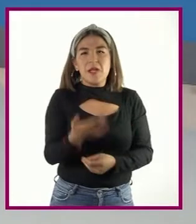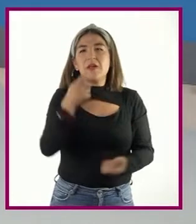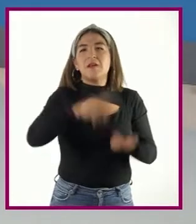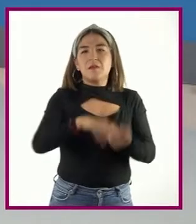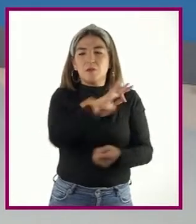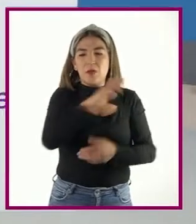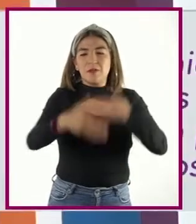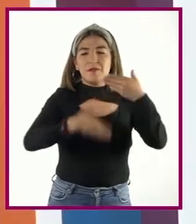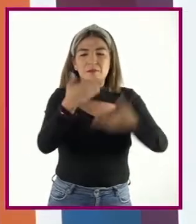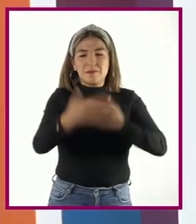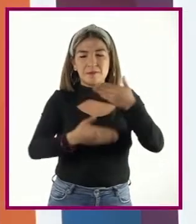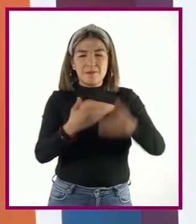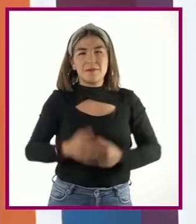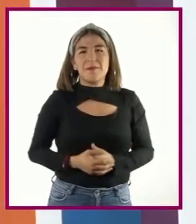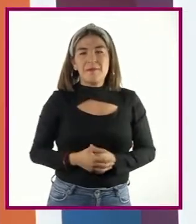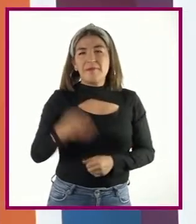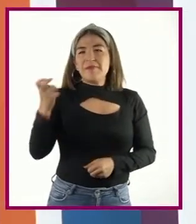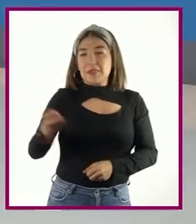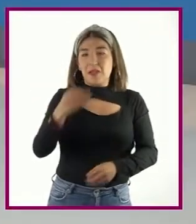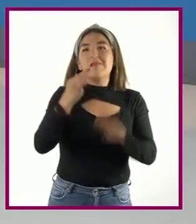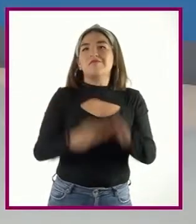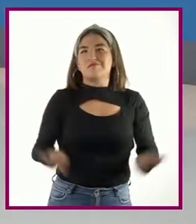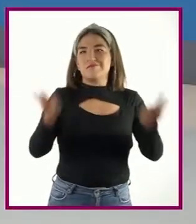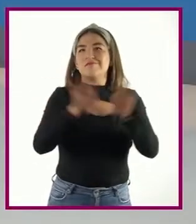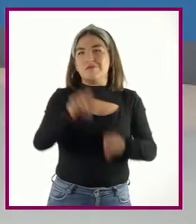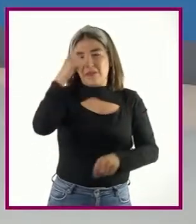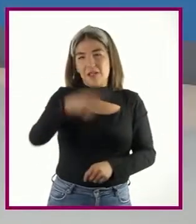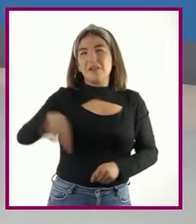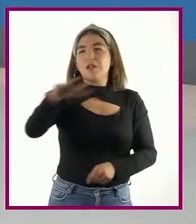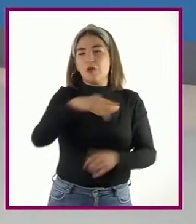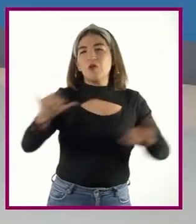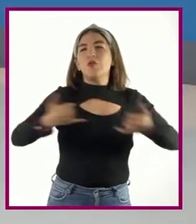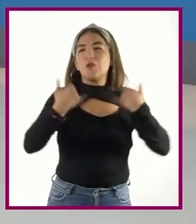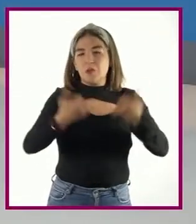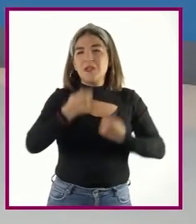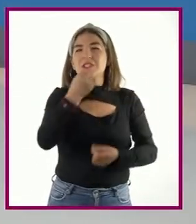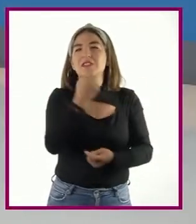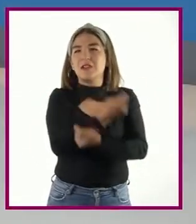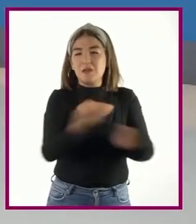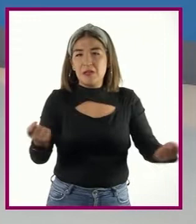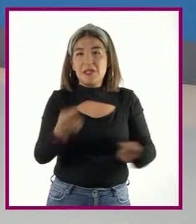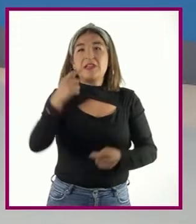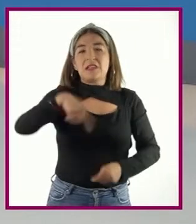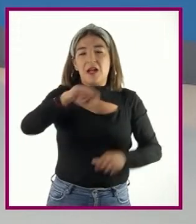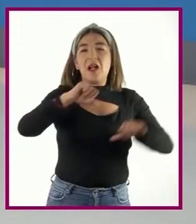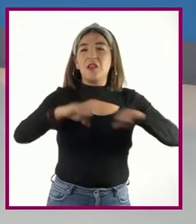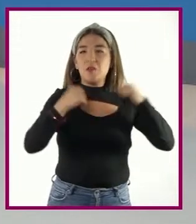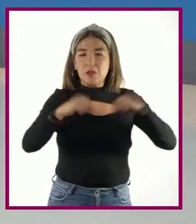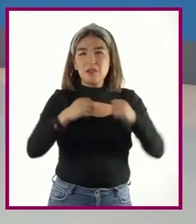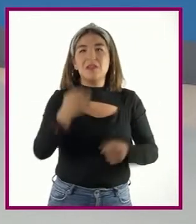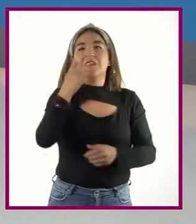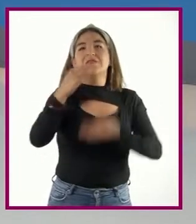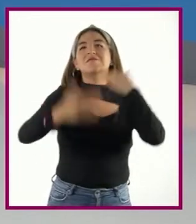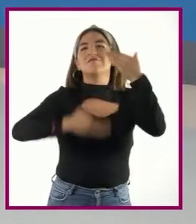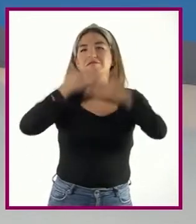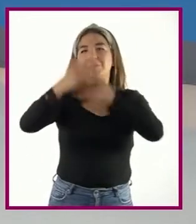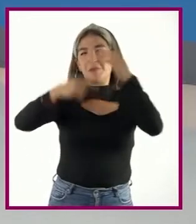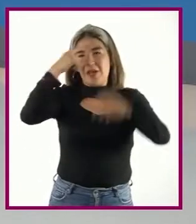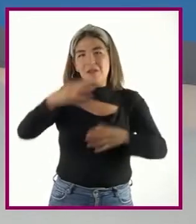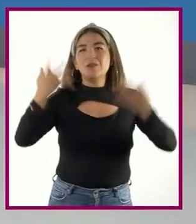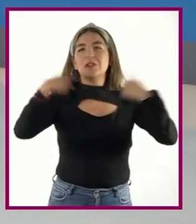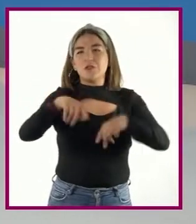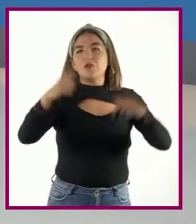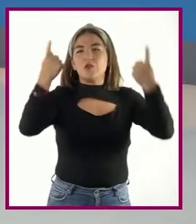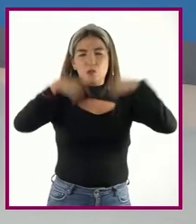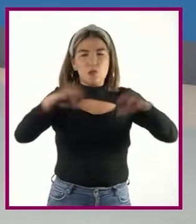que podemos desarrollarnos. Esto resulta importante para las infancias, porque las niñas, niños y adolescentes están en proceso de desarrollo de